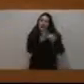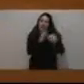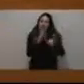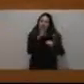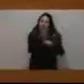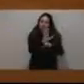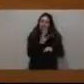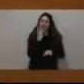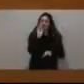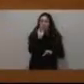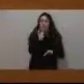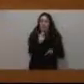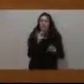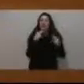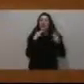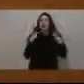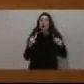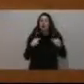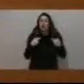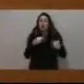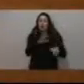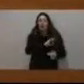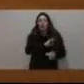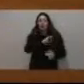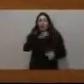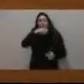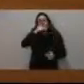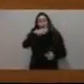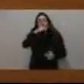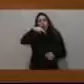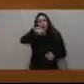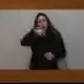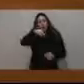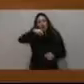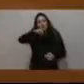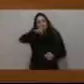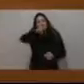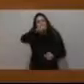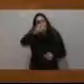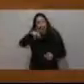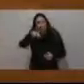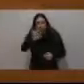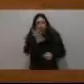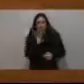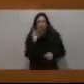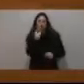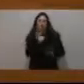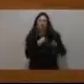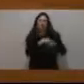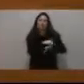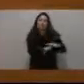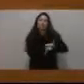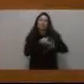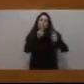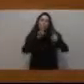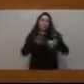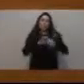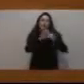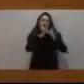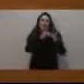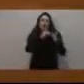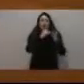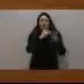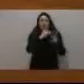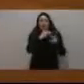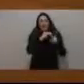diputado de este grupo, don Fernando Goñi Merino, conocerán a los dos, al Consejo de Gobierno sobre política general en materia energética